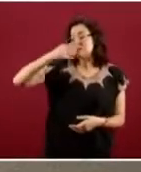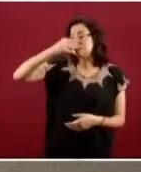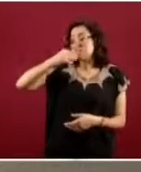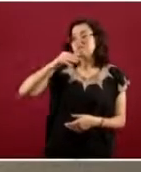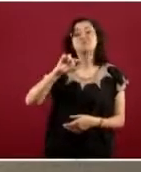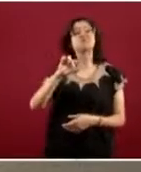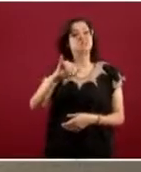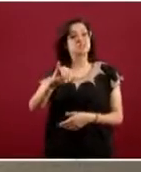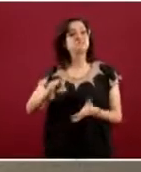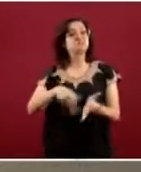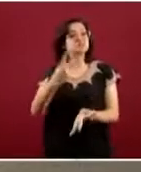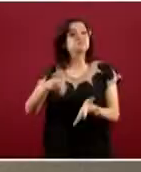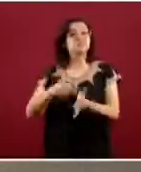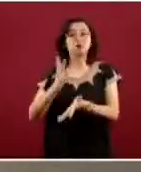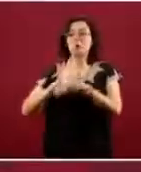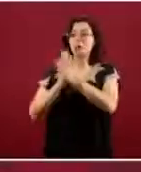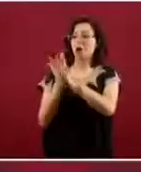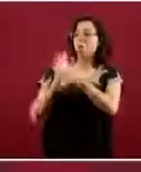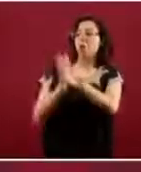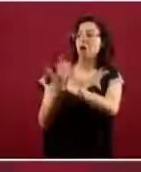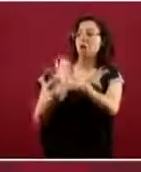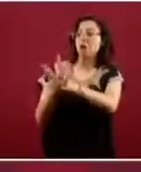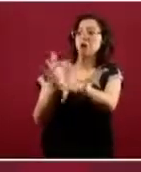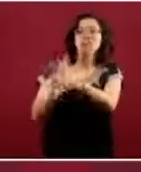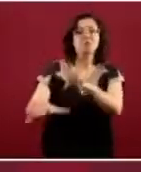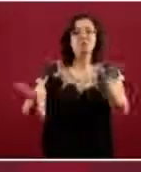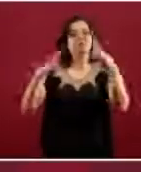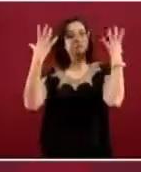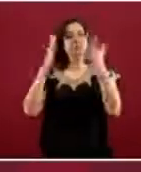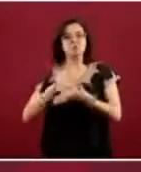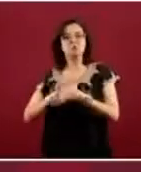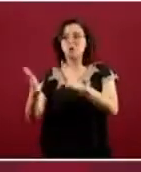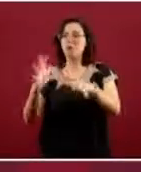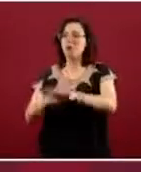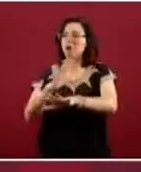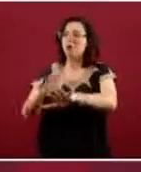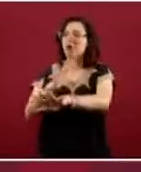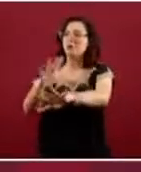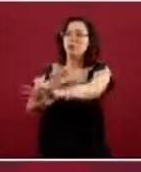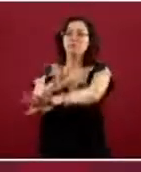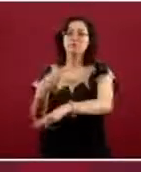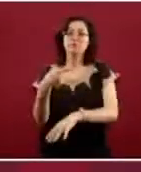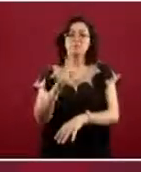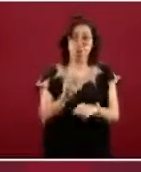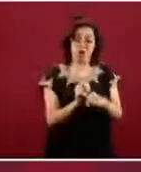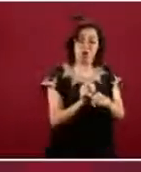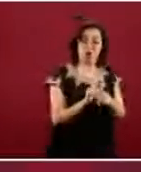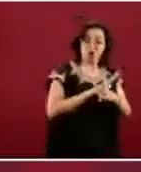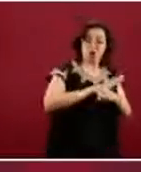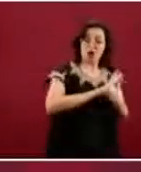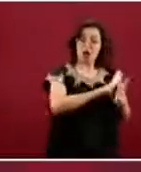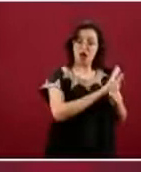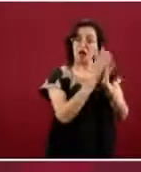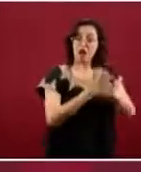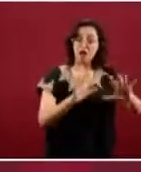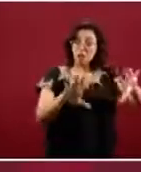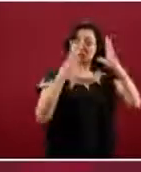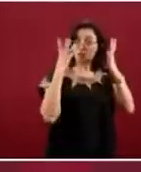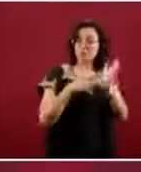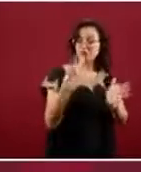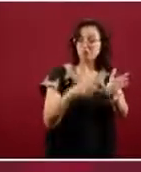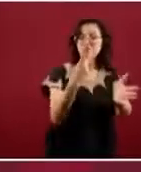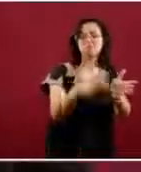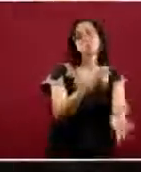mutable, el coronavirus como género de virus no es tan mutable. En